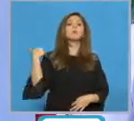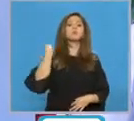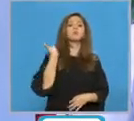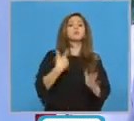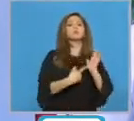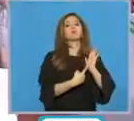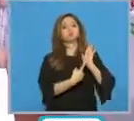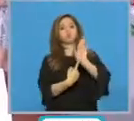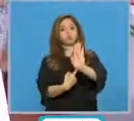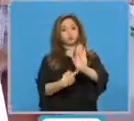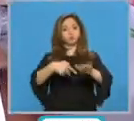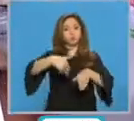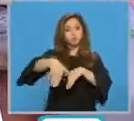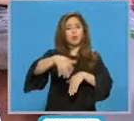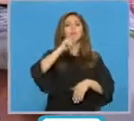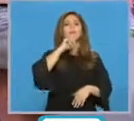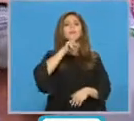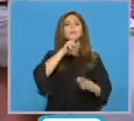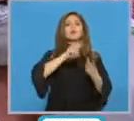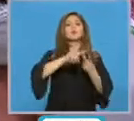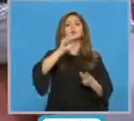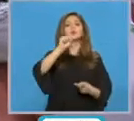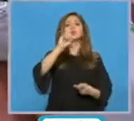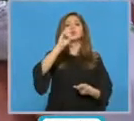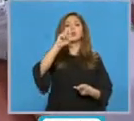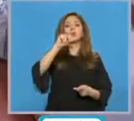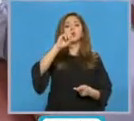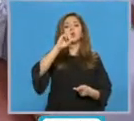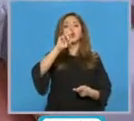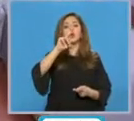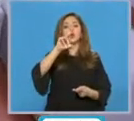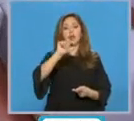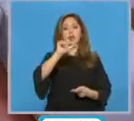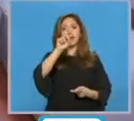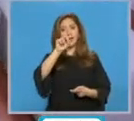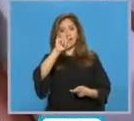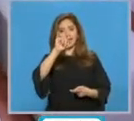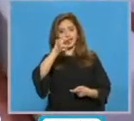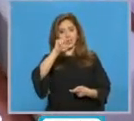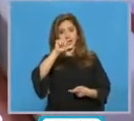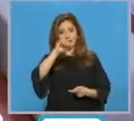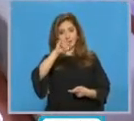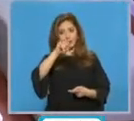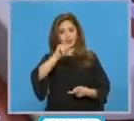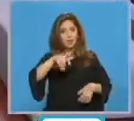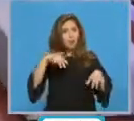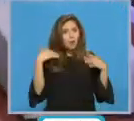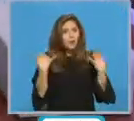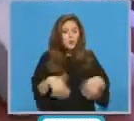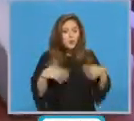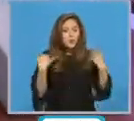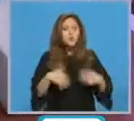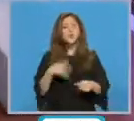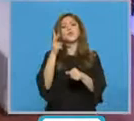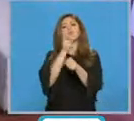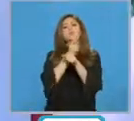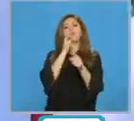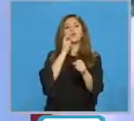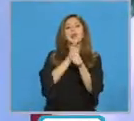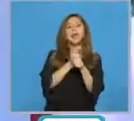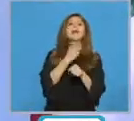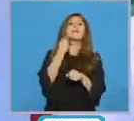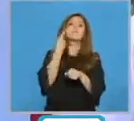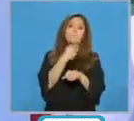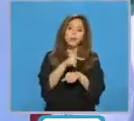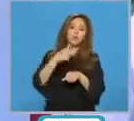dije. La Sonora Dinamita va a amenizar el festejo. Miren, pues invitados de lujo. Y desde luego está invitada toda